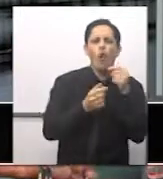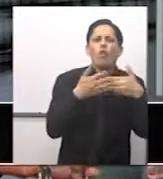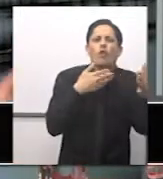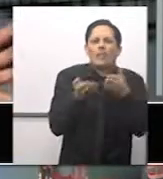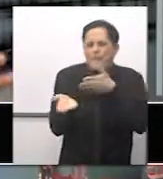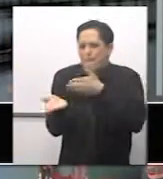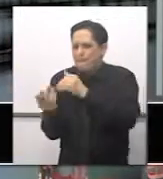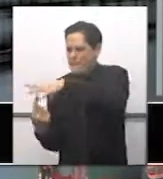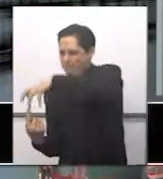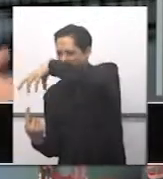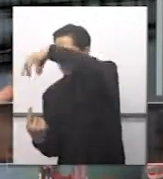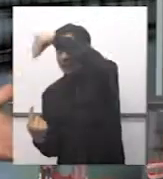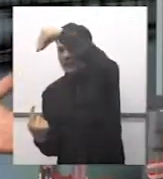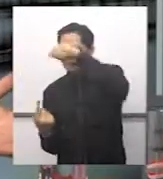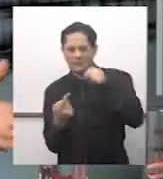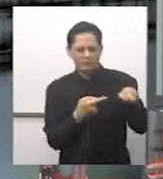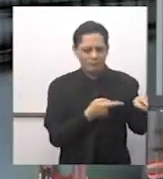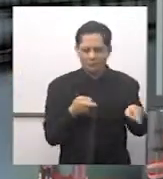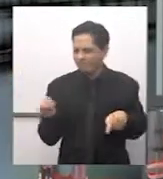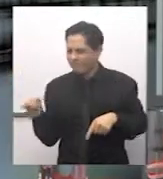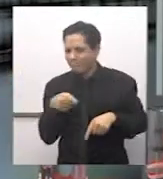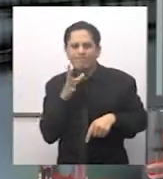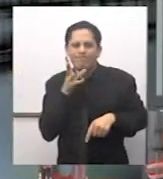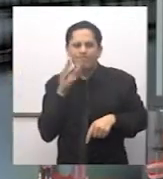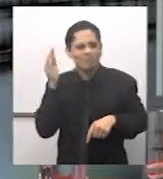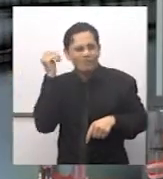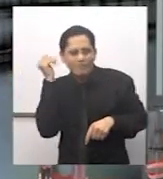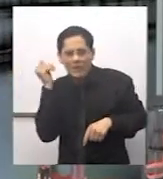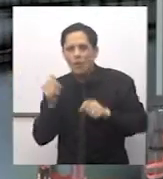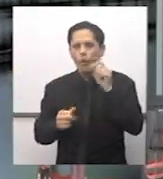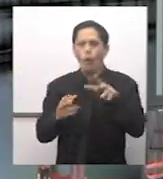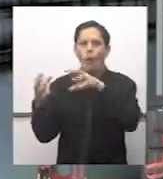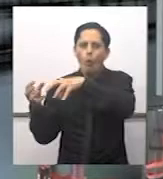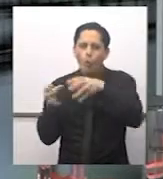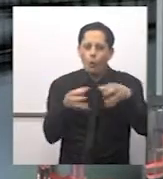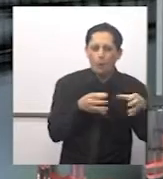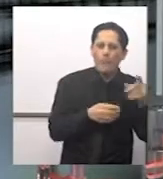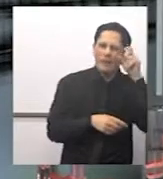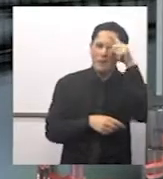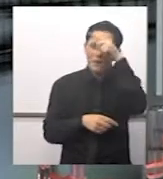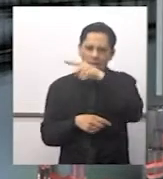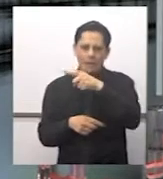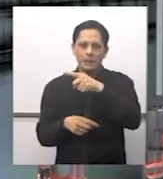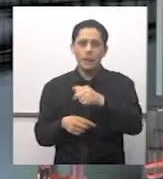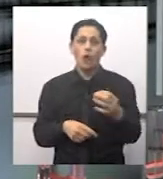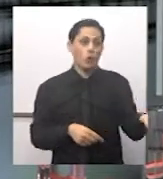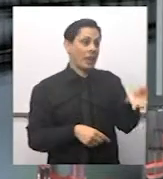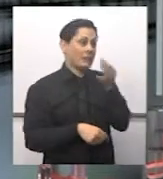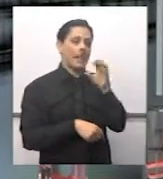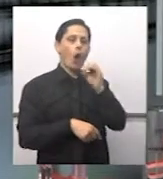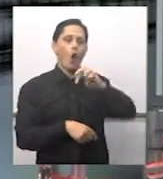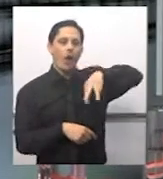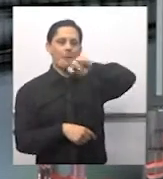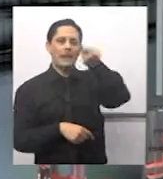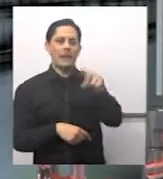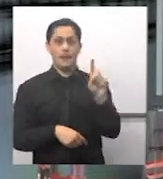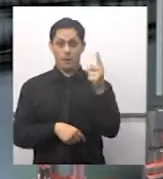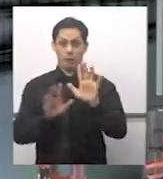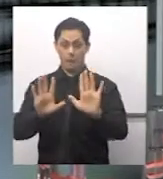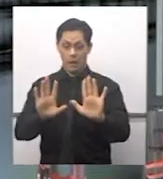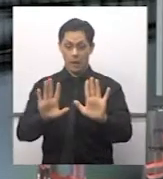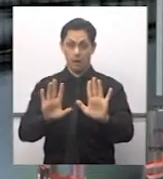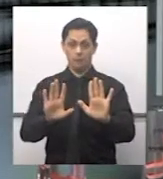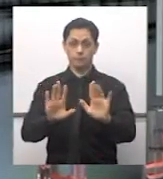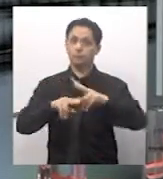fuente principal, si es que hay una principal y si no es el conjunto. Es un tema muy difícil y lo que nos decía la OMS, primero mantengan la